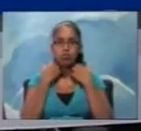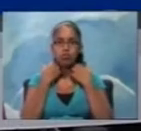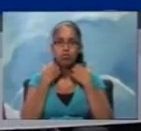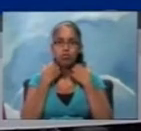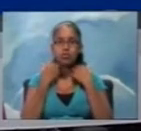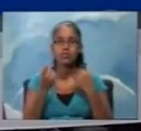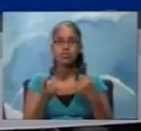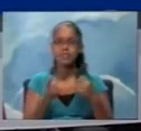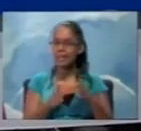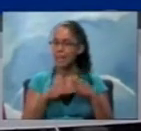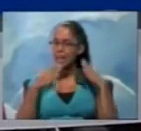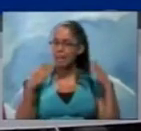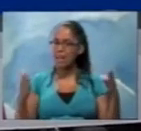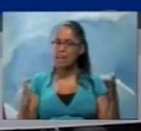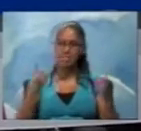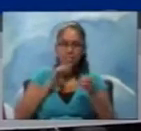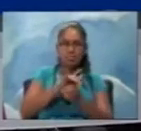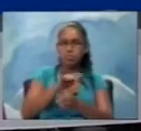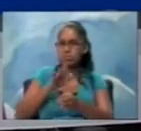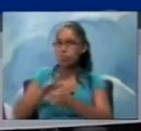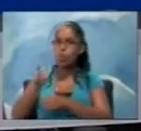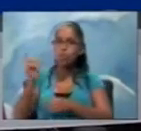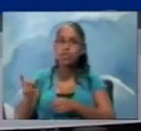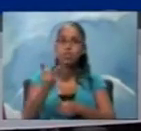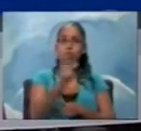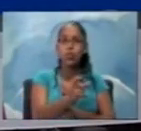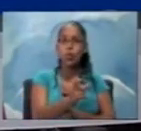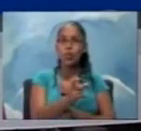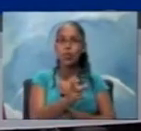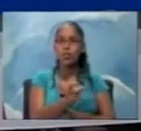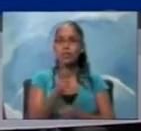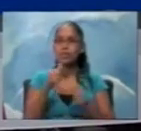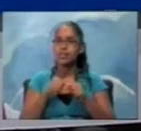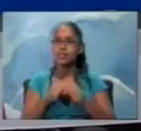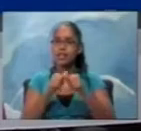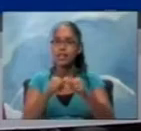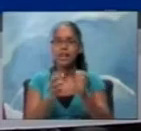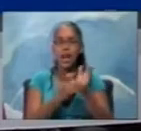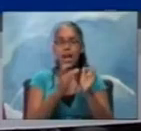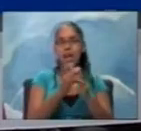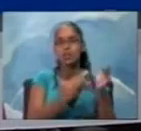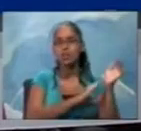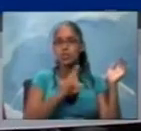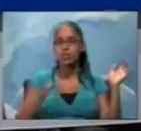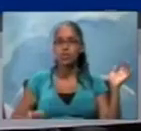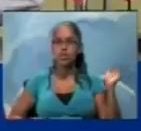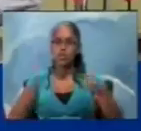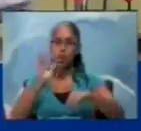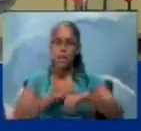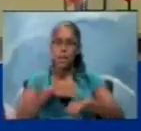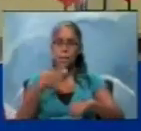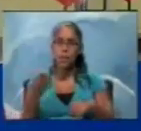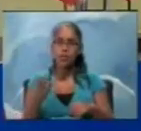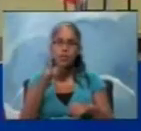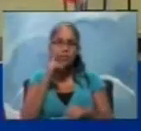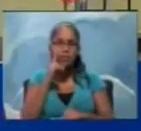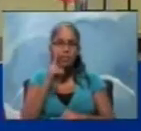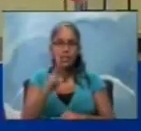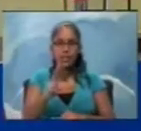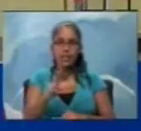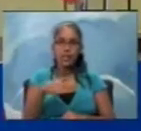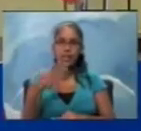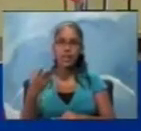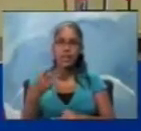En los enfermos. Grandes multitudes seguían a Jesús, porque veían